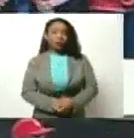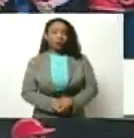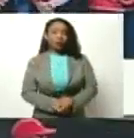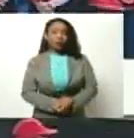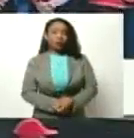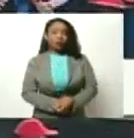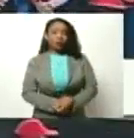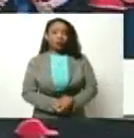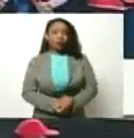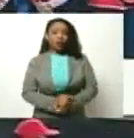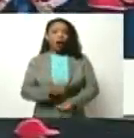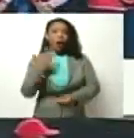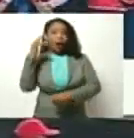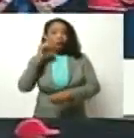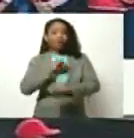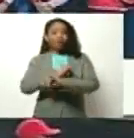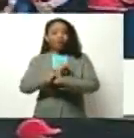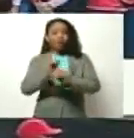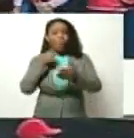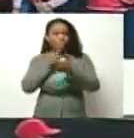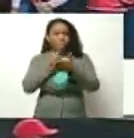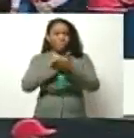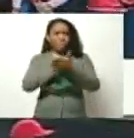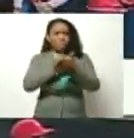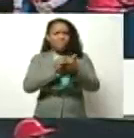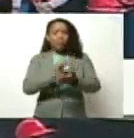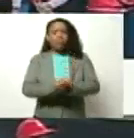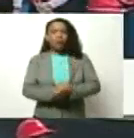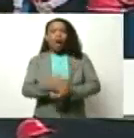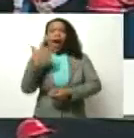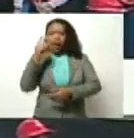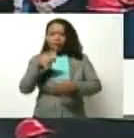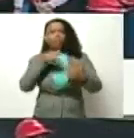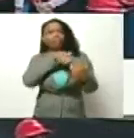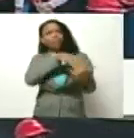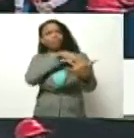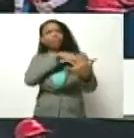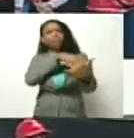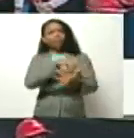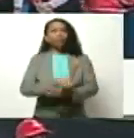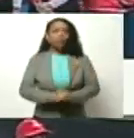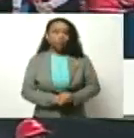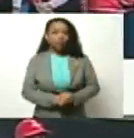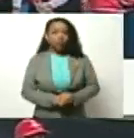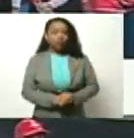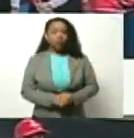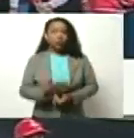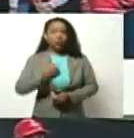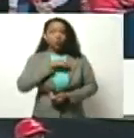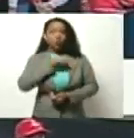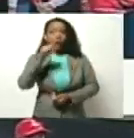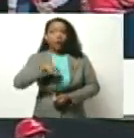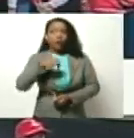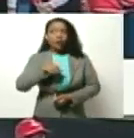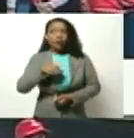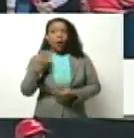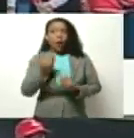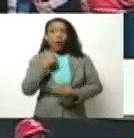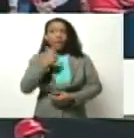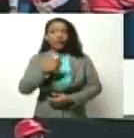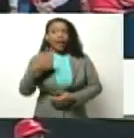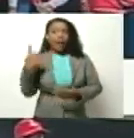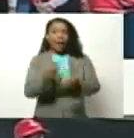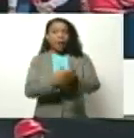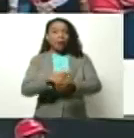a terminar de pelearse a terminar de pelearse nosotros aquí como dice nuestro hermano